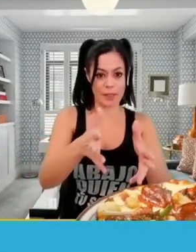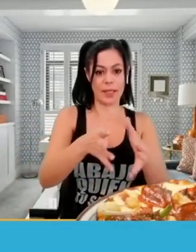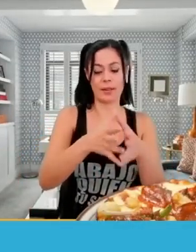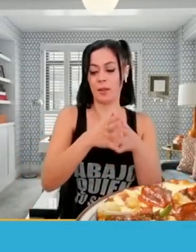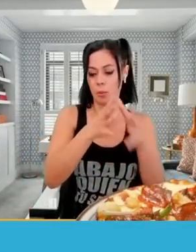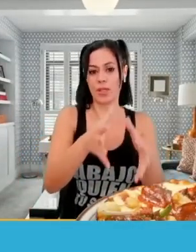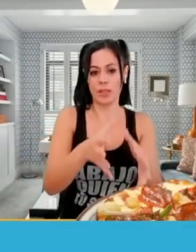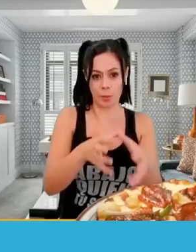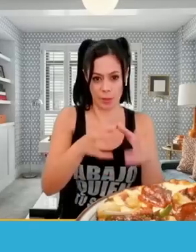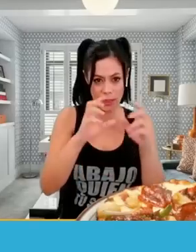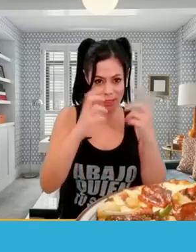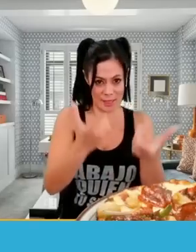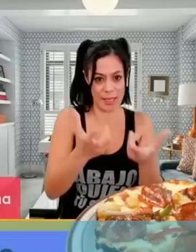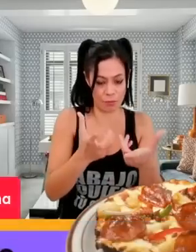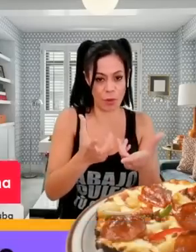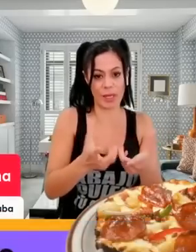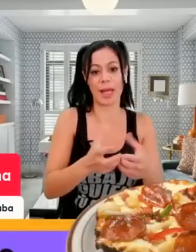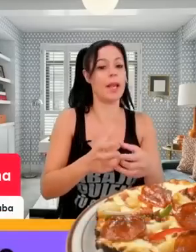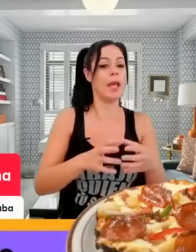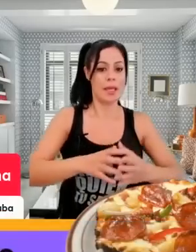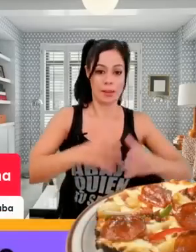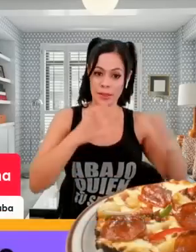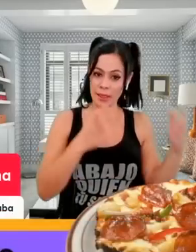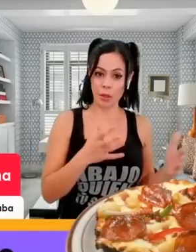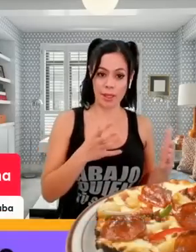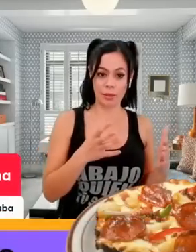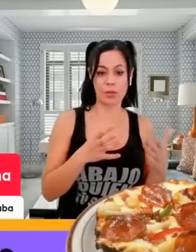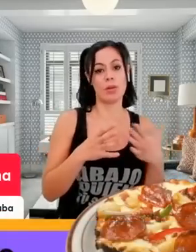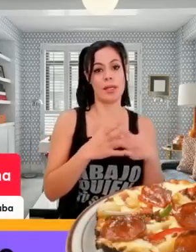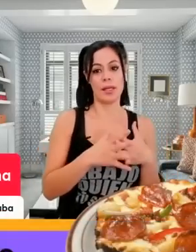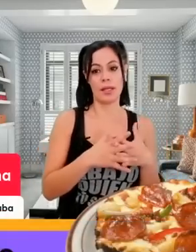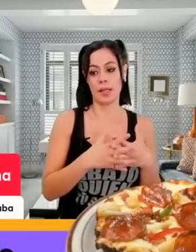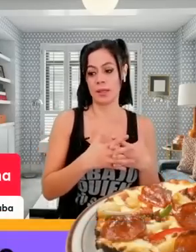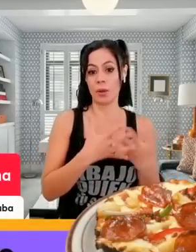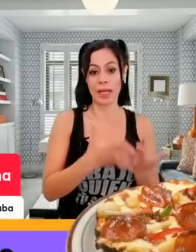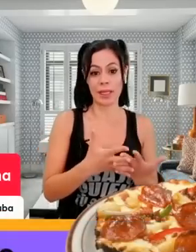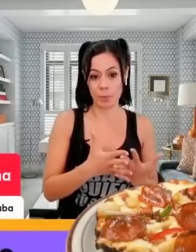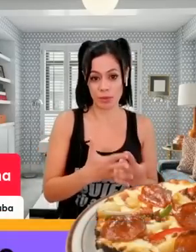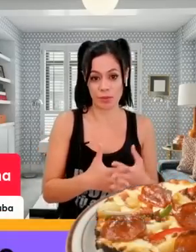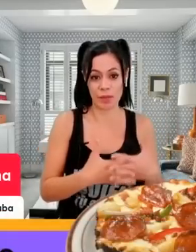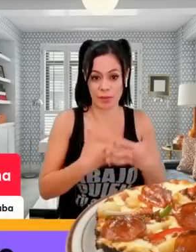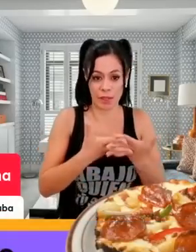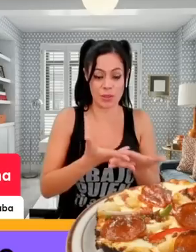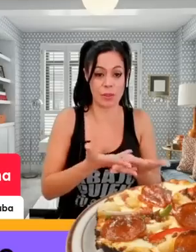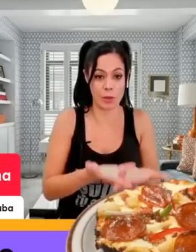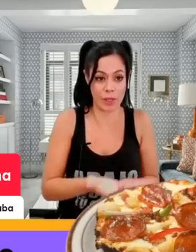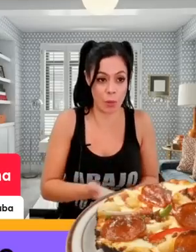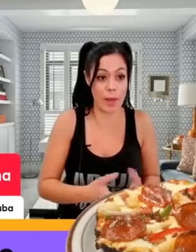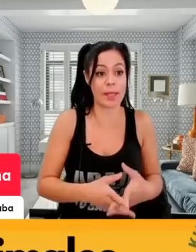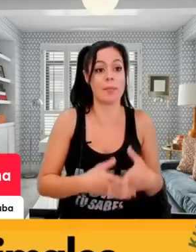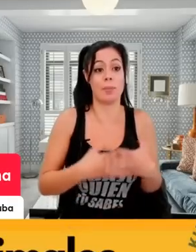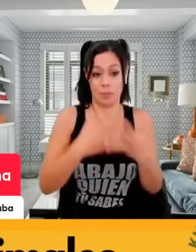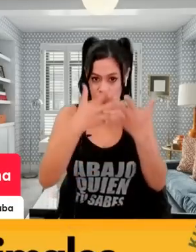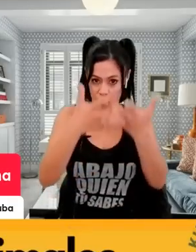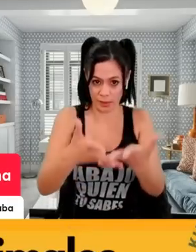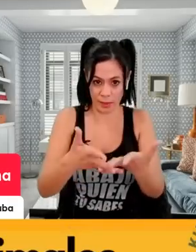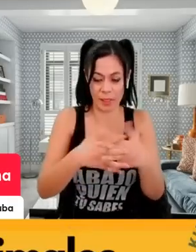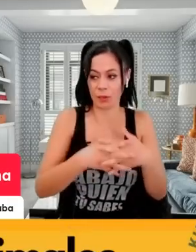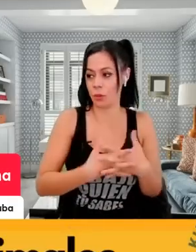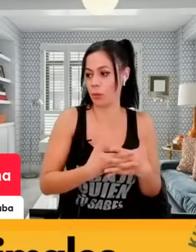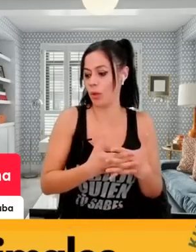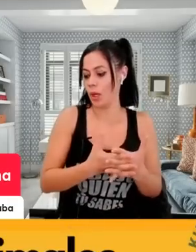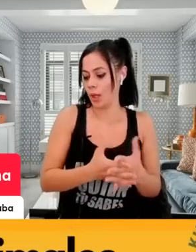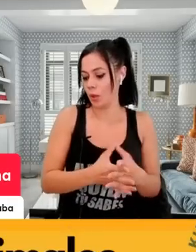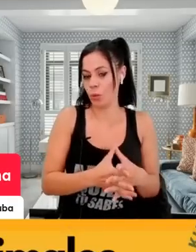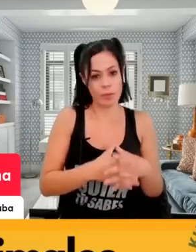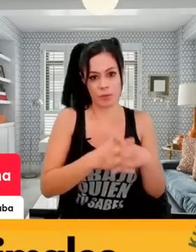lo planteaste, lo pusiste, porque ese es el enfoque real. Están cogiendo este organismo de la Federación de Mujeres Cubanas, como está